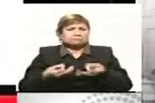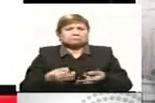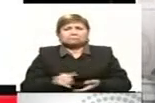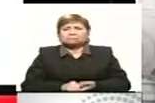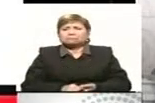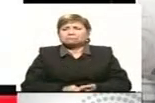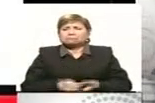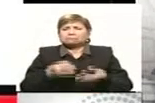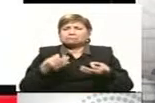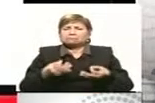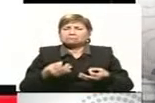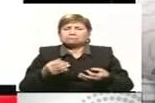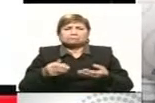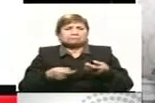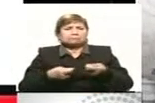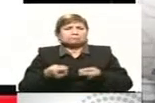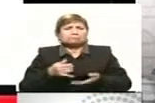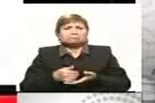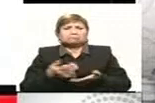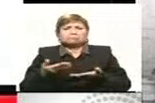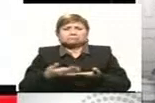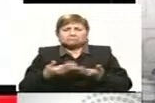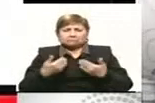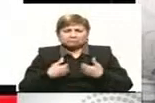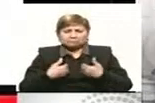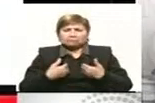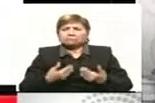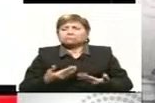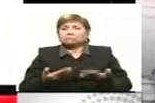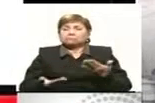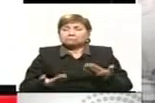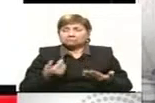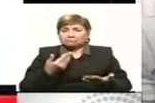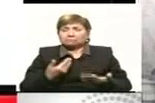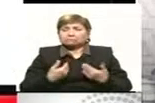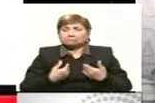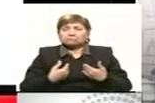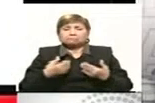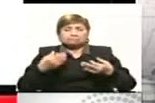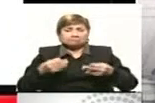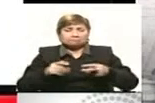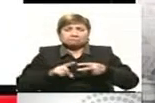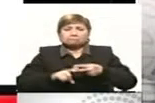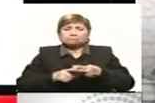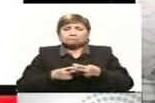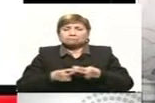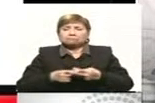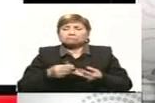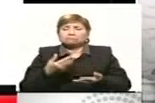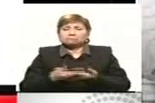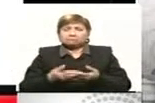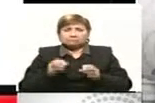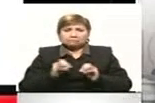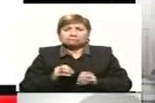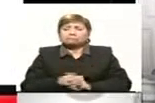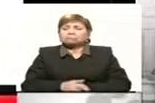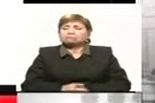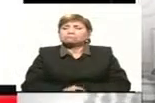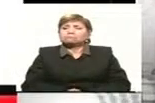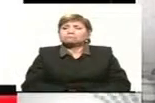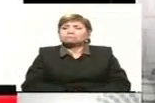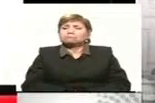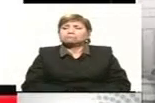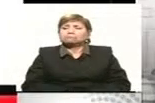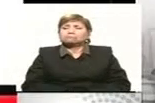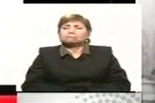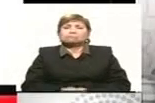que básicamente para darle continuidad a las inversiones que tenemos, y tenemos ahora esta iniciativa, digamos, nueva, de mantenimiento